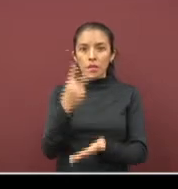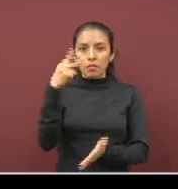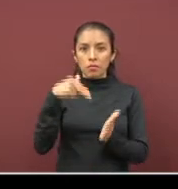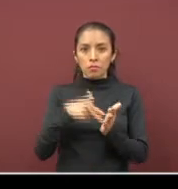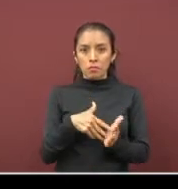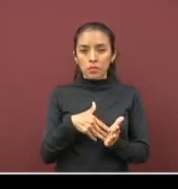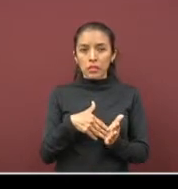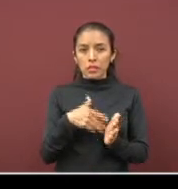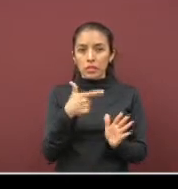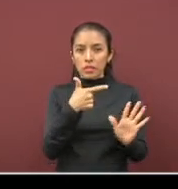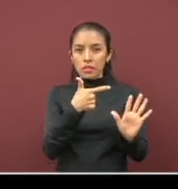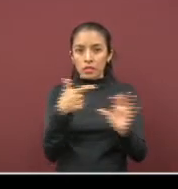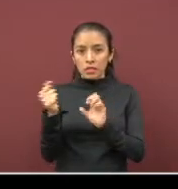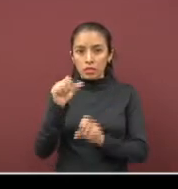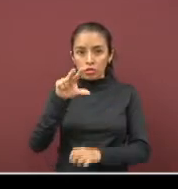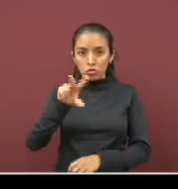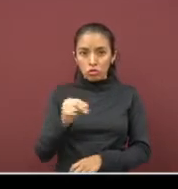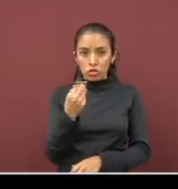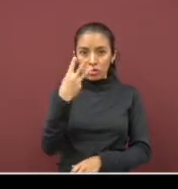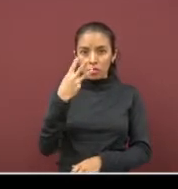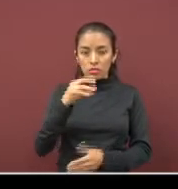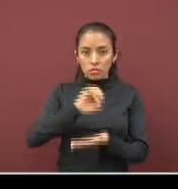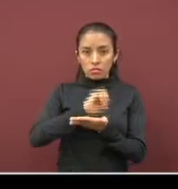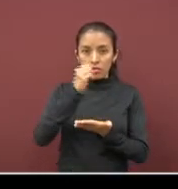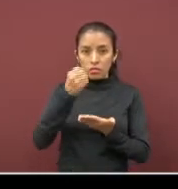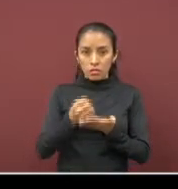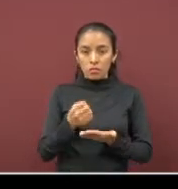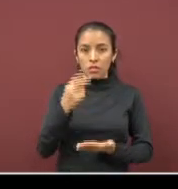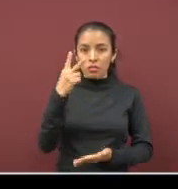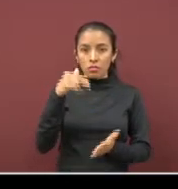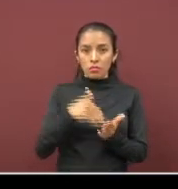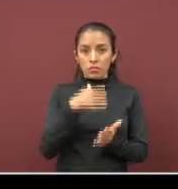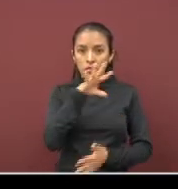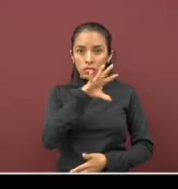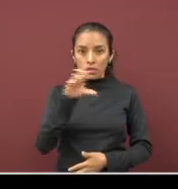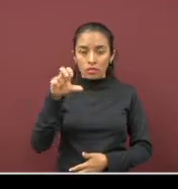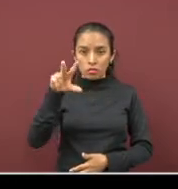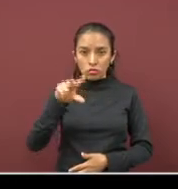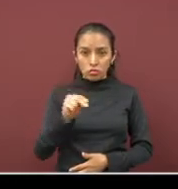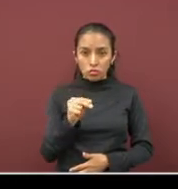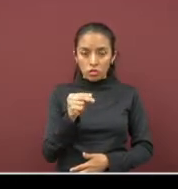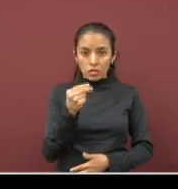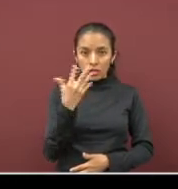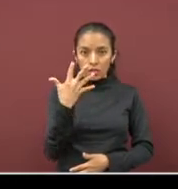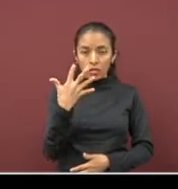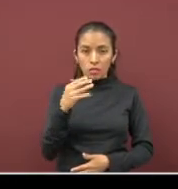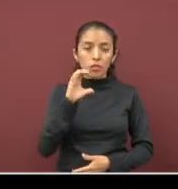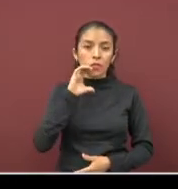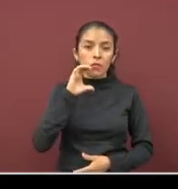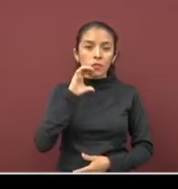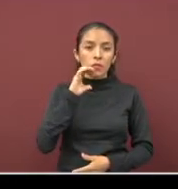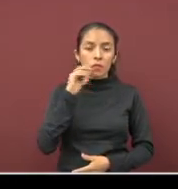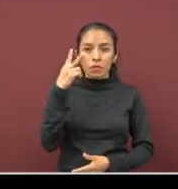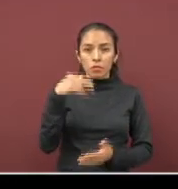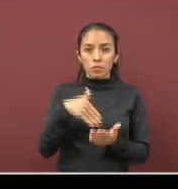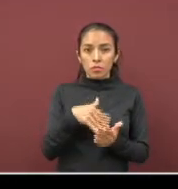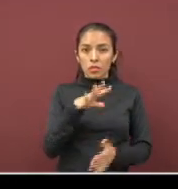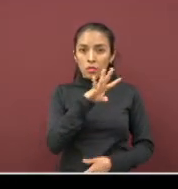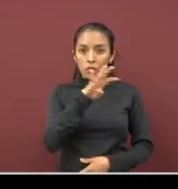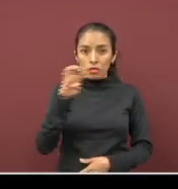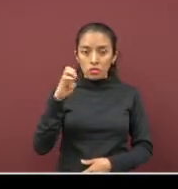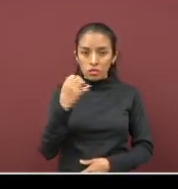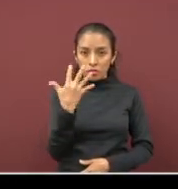mil 783 orizaba dos mil 585 córdoba con dos mil